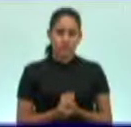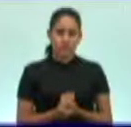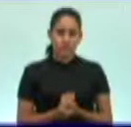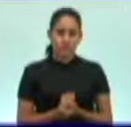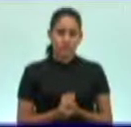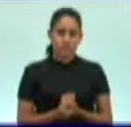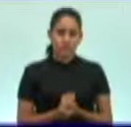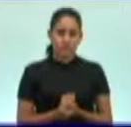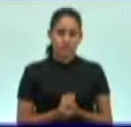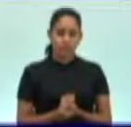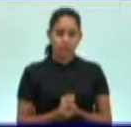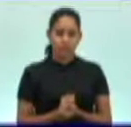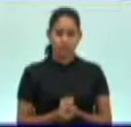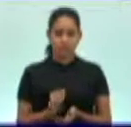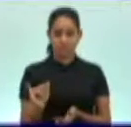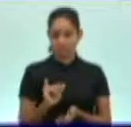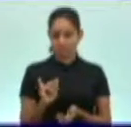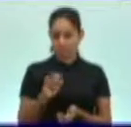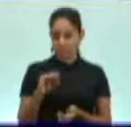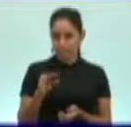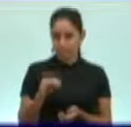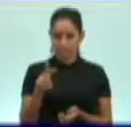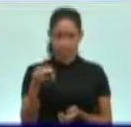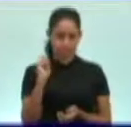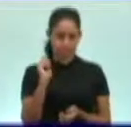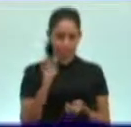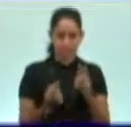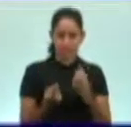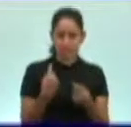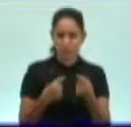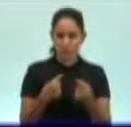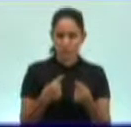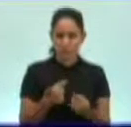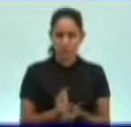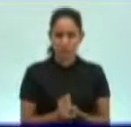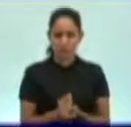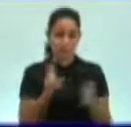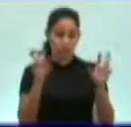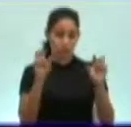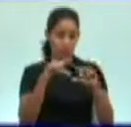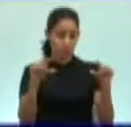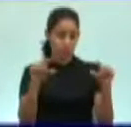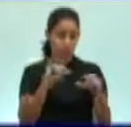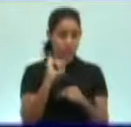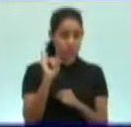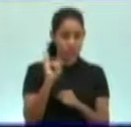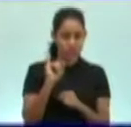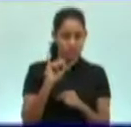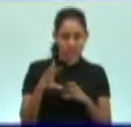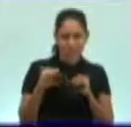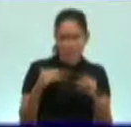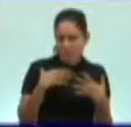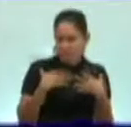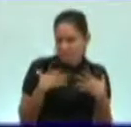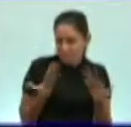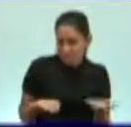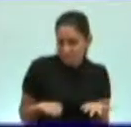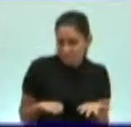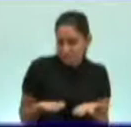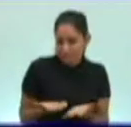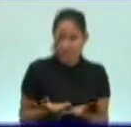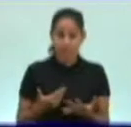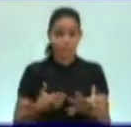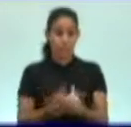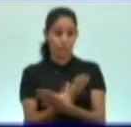También, como presupuesto novedoso, el título 6 se refiere a la utilización de los